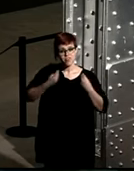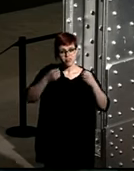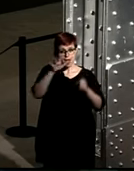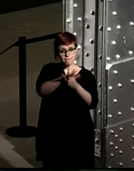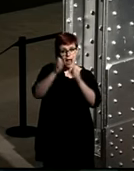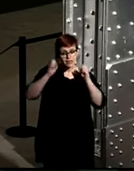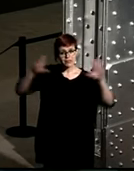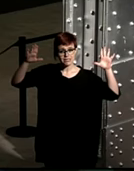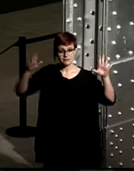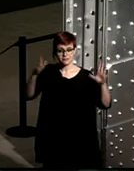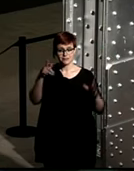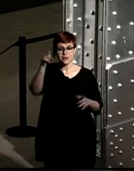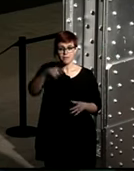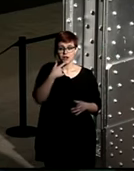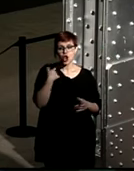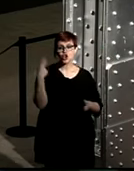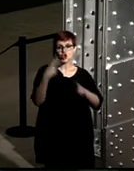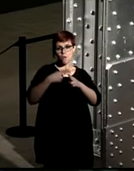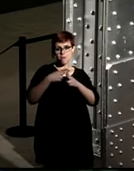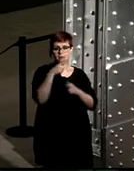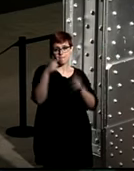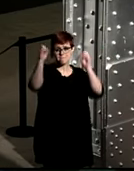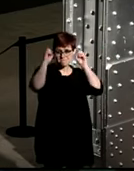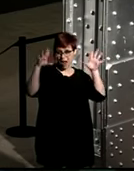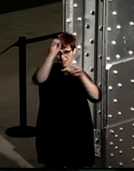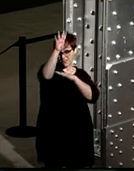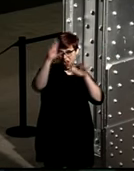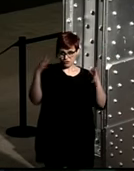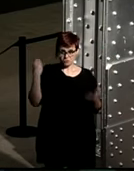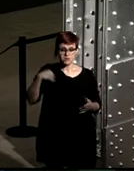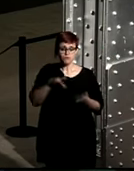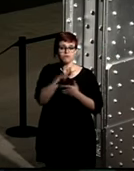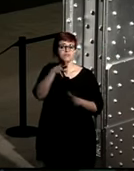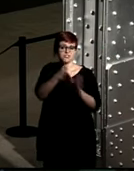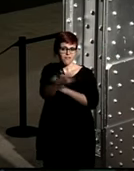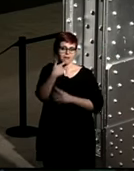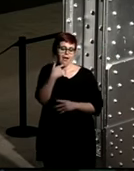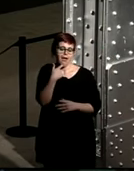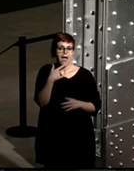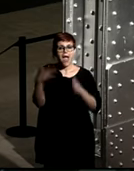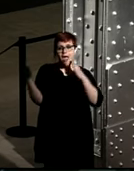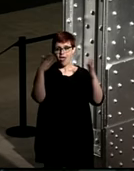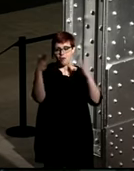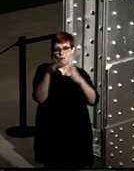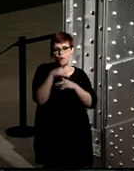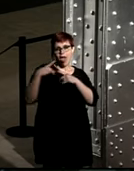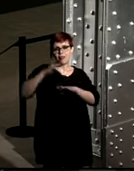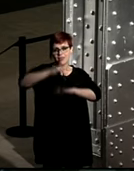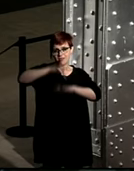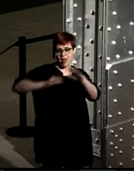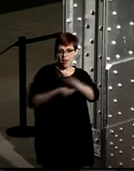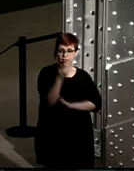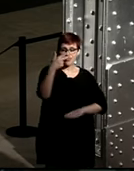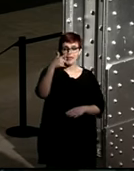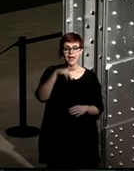eso a ellos mismos les gusta llamarse los martianos. Son jóvenes, pues nativos digitales, entre 15 y 17 años.